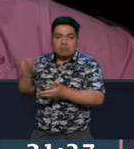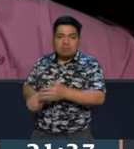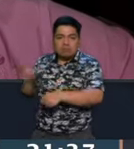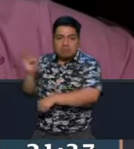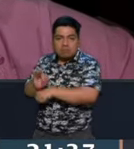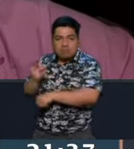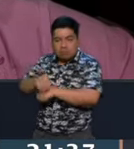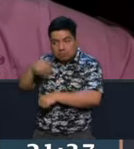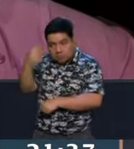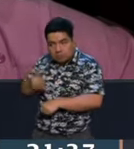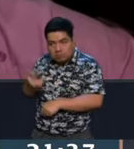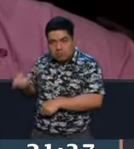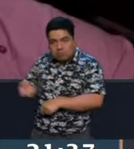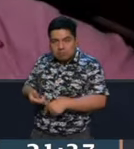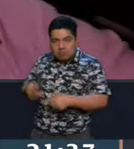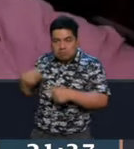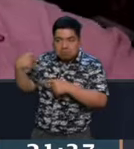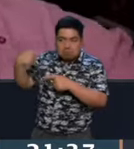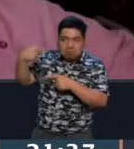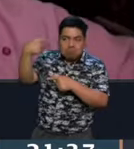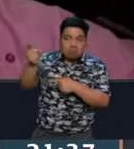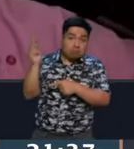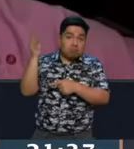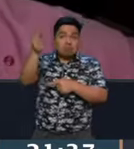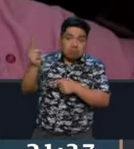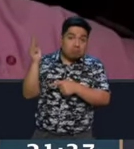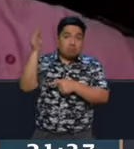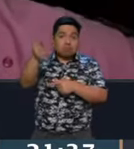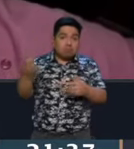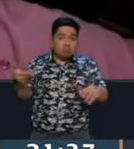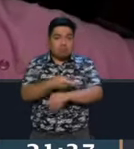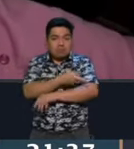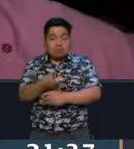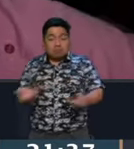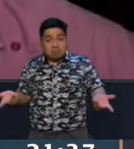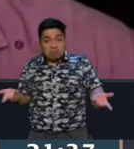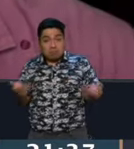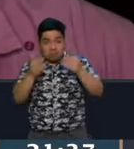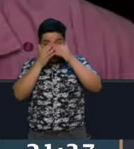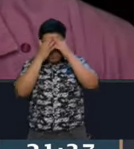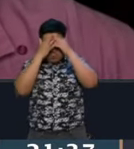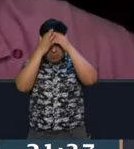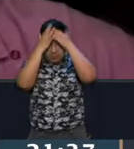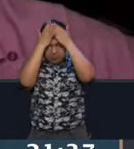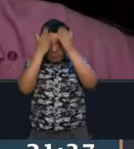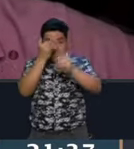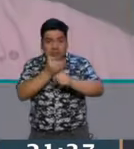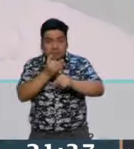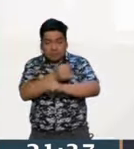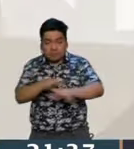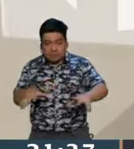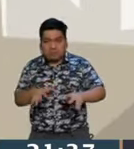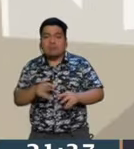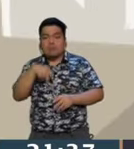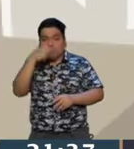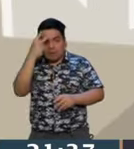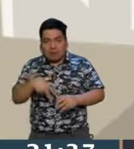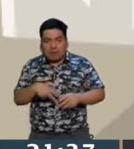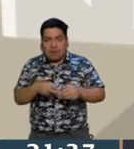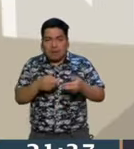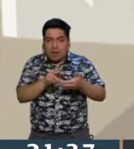relaciones diplomáticas con Ecuador, lo mismo hizo Nicaragua y otros tantos países. Sí, bueno, en el escrito y en el discurso oficial México sí rompió, no suspendió.